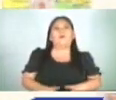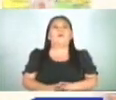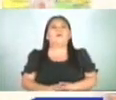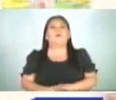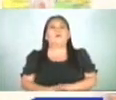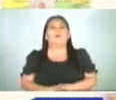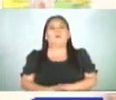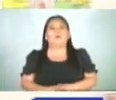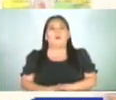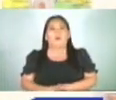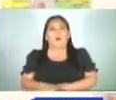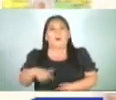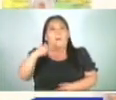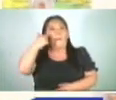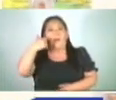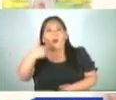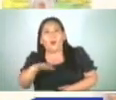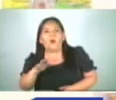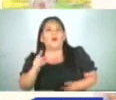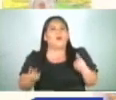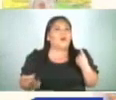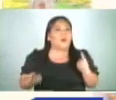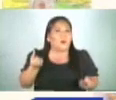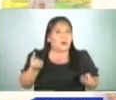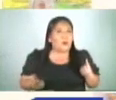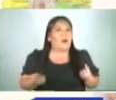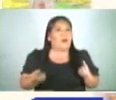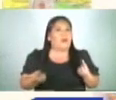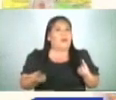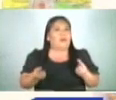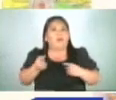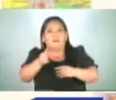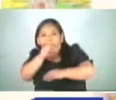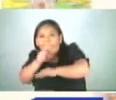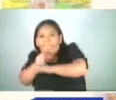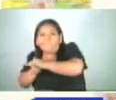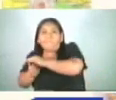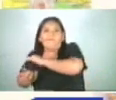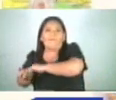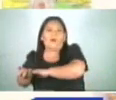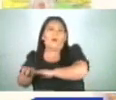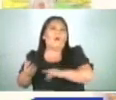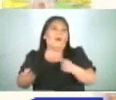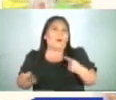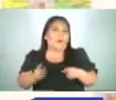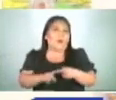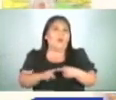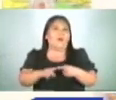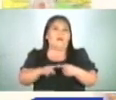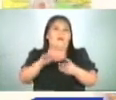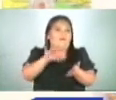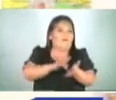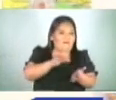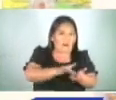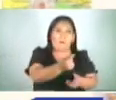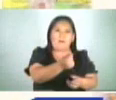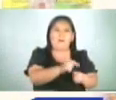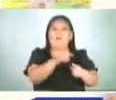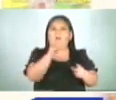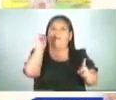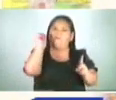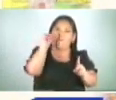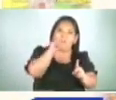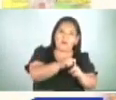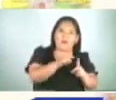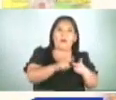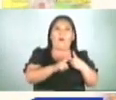Los riesgos como más generales que podemos encontrar de una forma de migración irregular pueden ser extorsiones, estafas, tratas